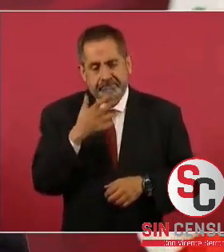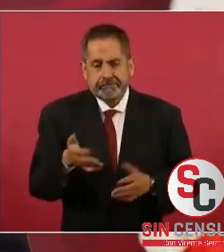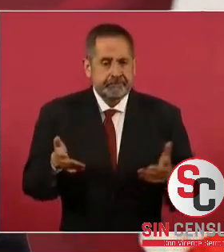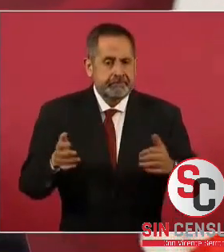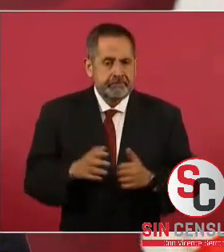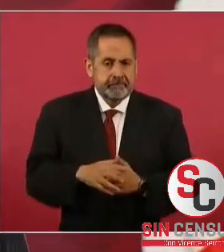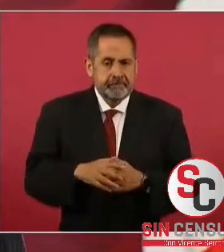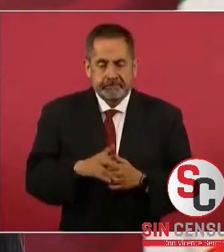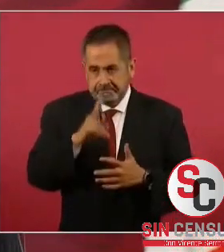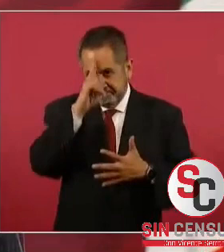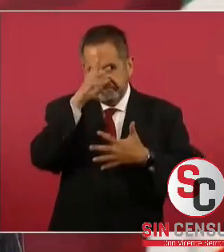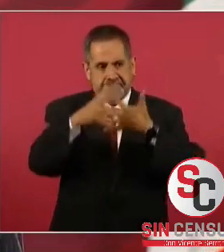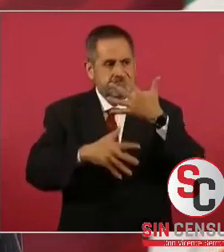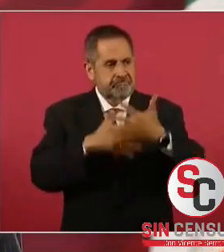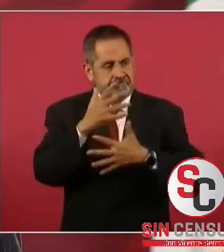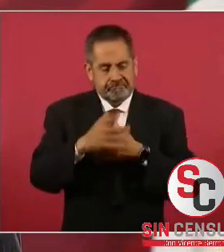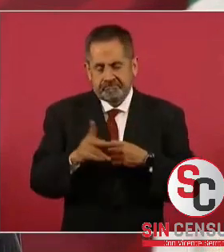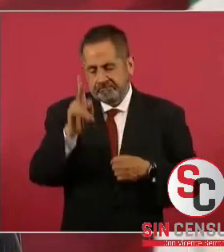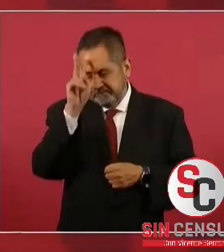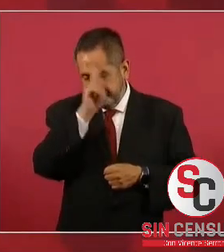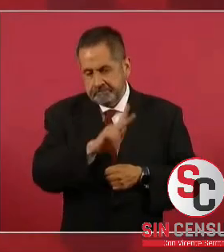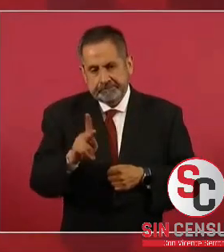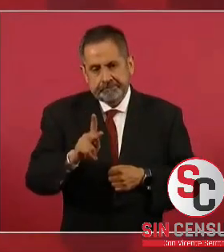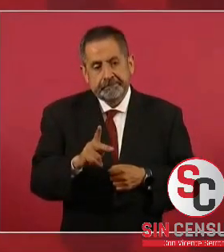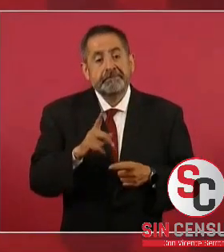más violencia.